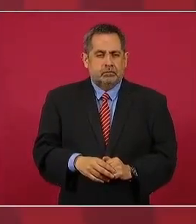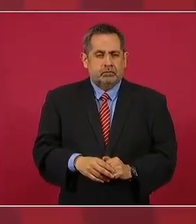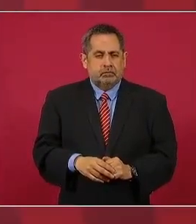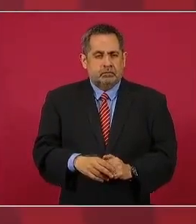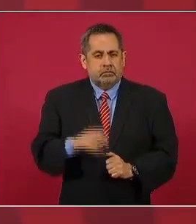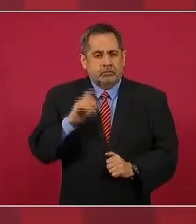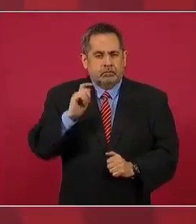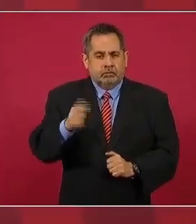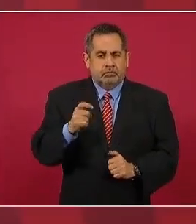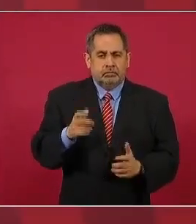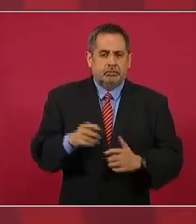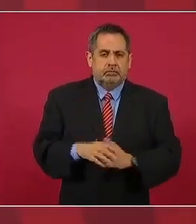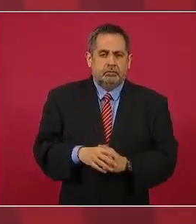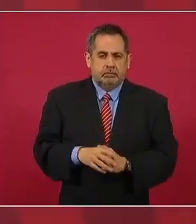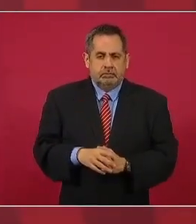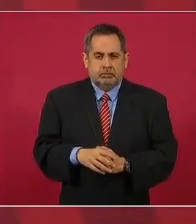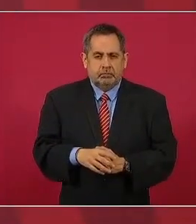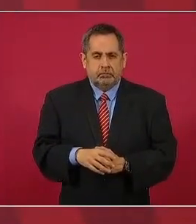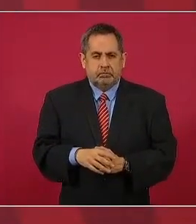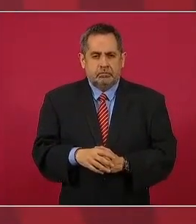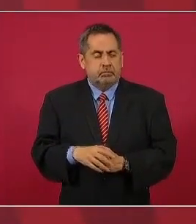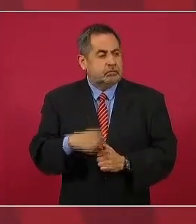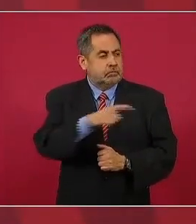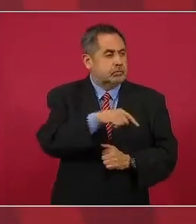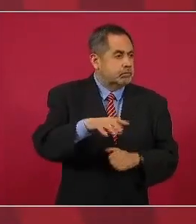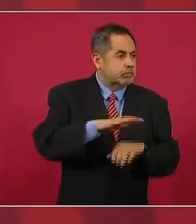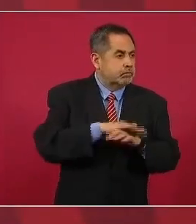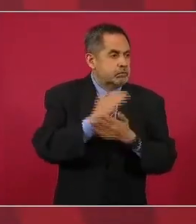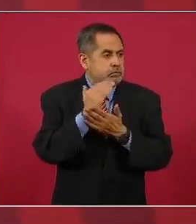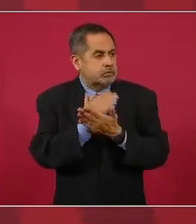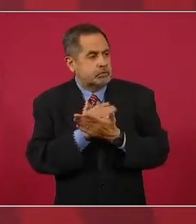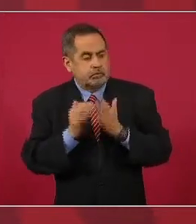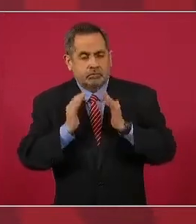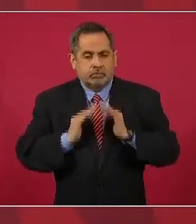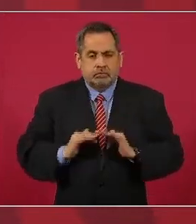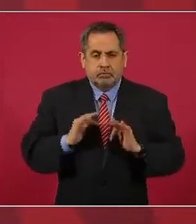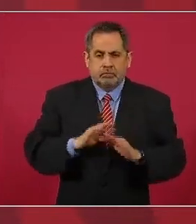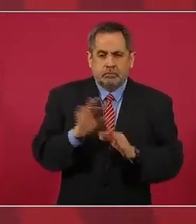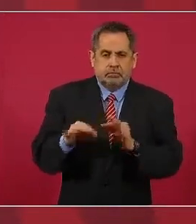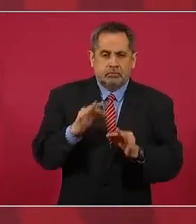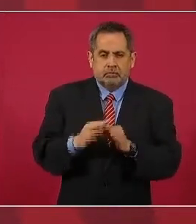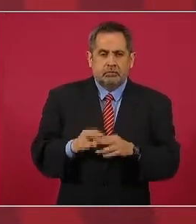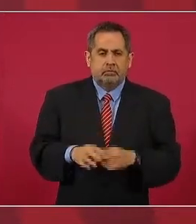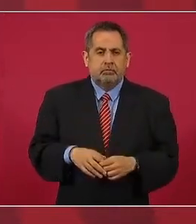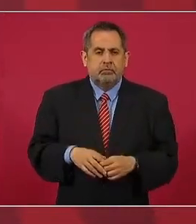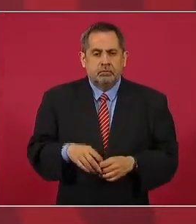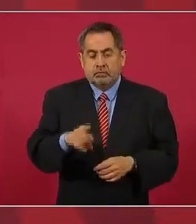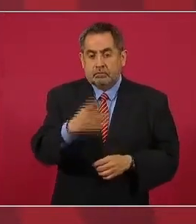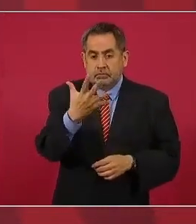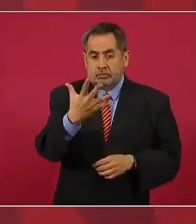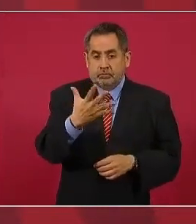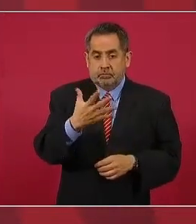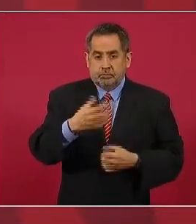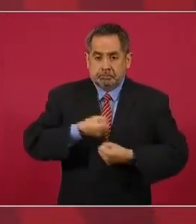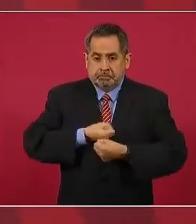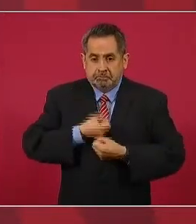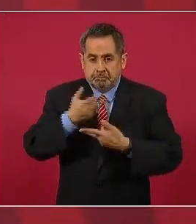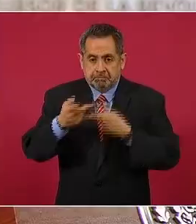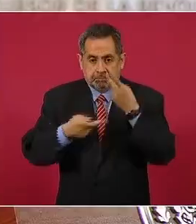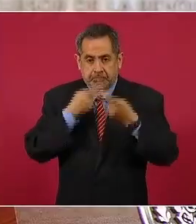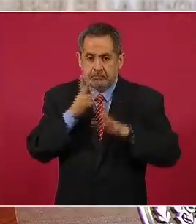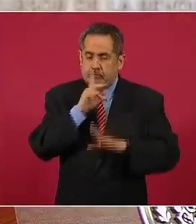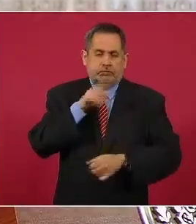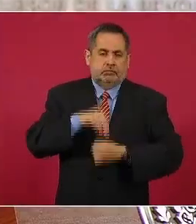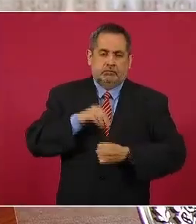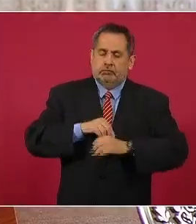ya hay, vamos a decir, tranquilidad. No quisieron hablar, no han